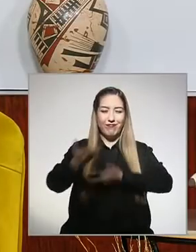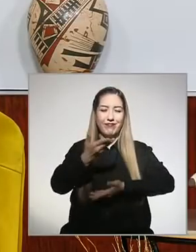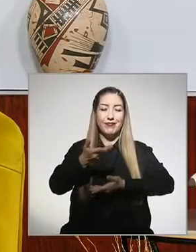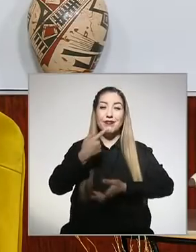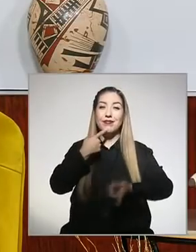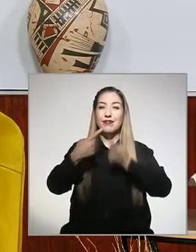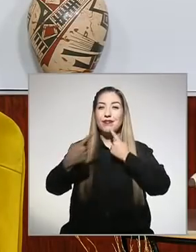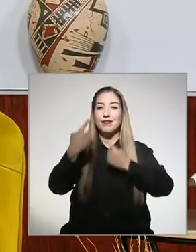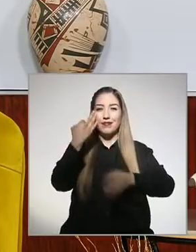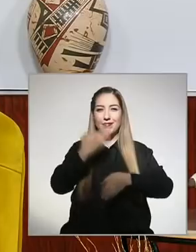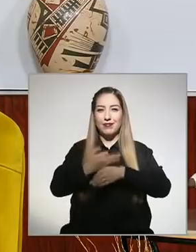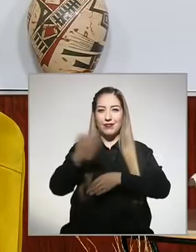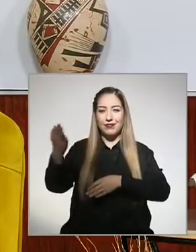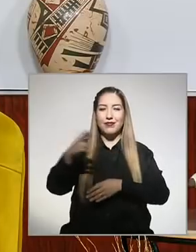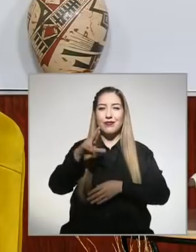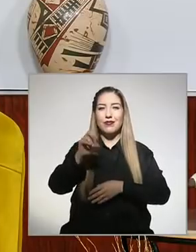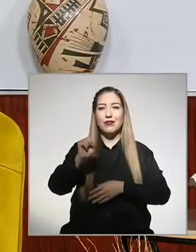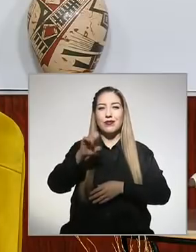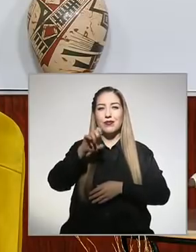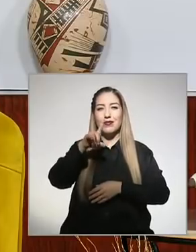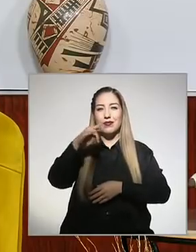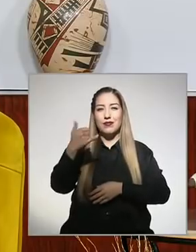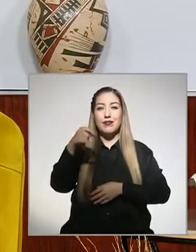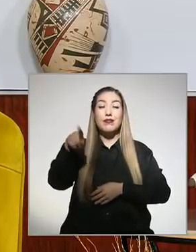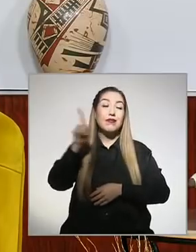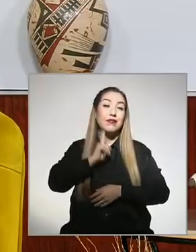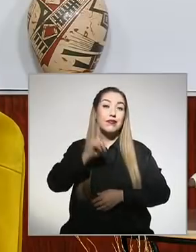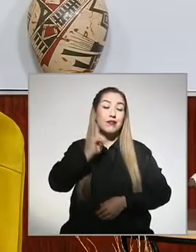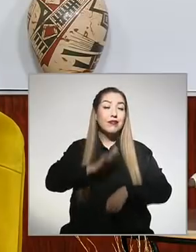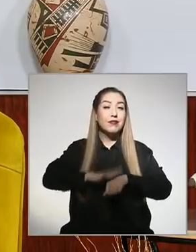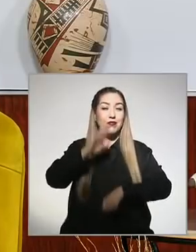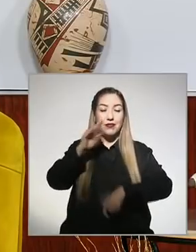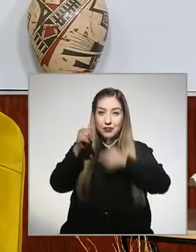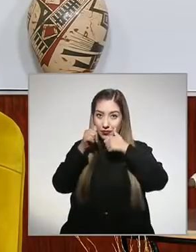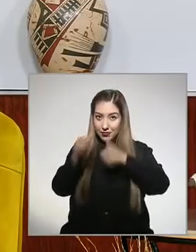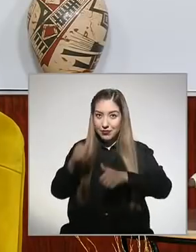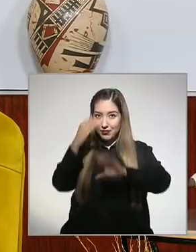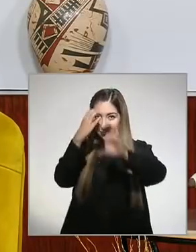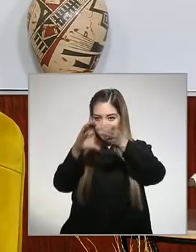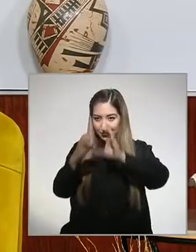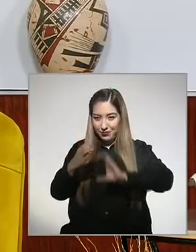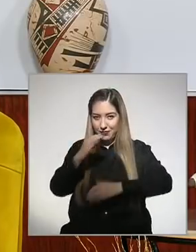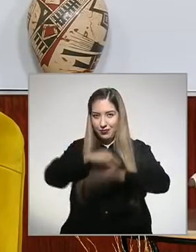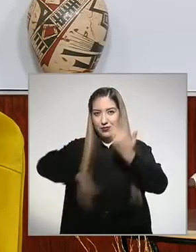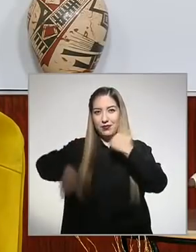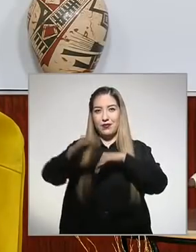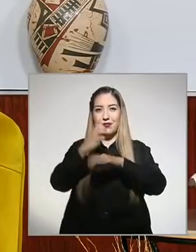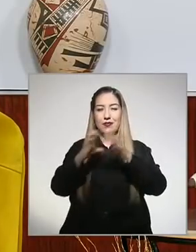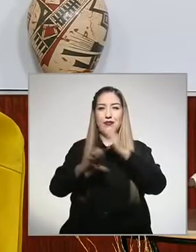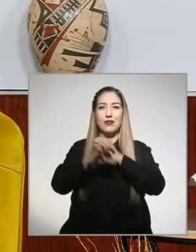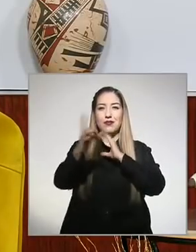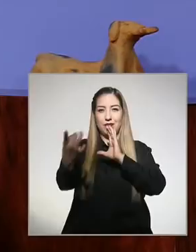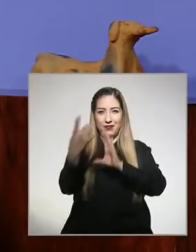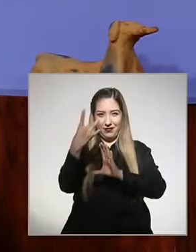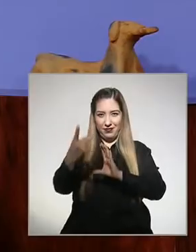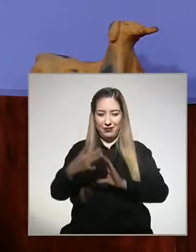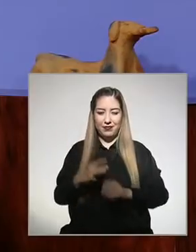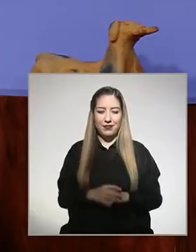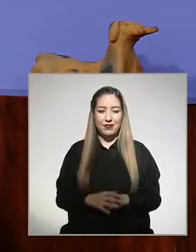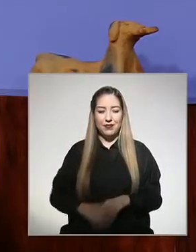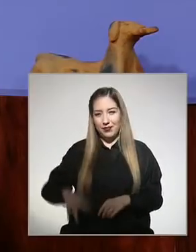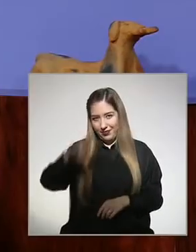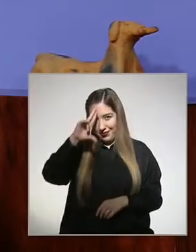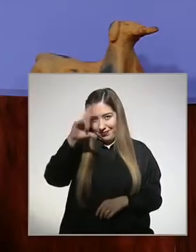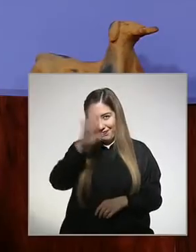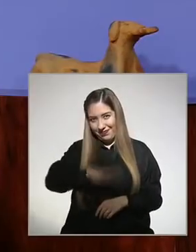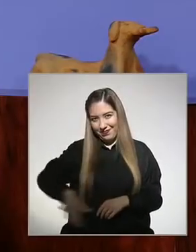con mi compañera Roseli Martínez, que debe estar muy pendiente de todo lo que usted nos comparta en las redes sociales. Rose, ¿cómo estás? Buenos días. Muy bien,